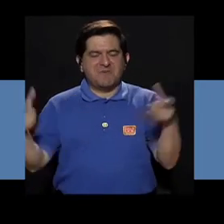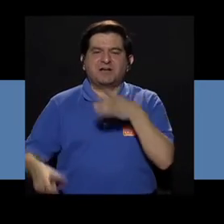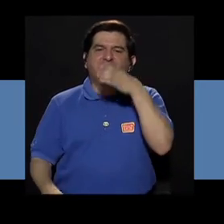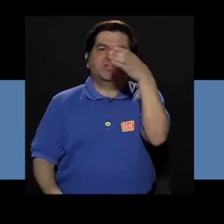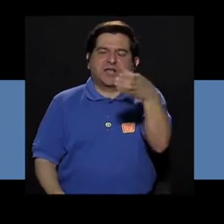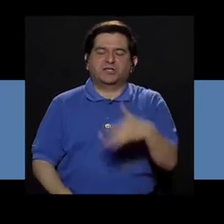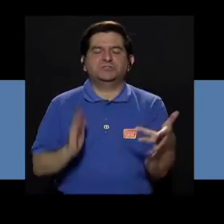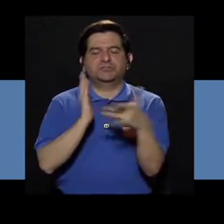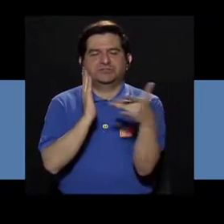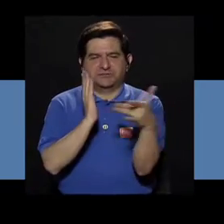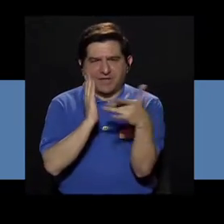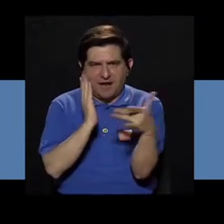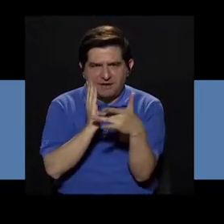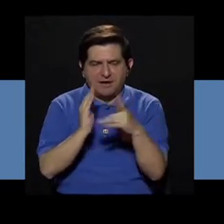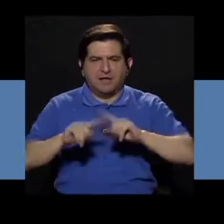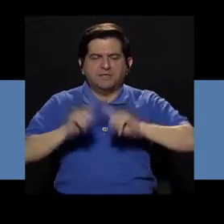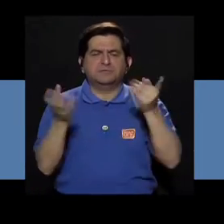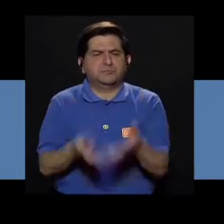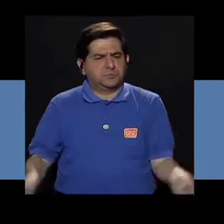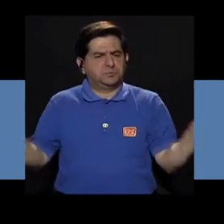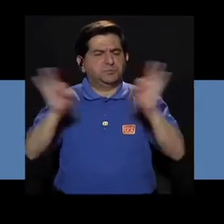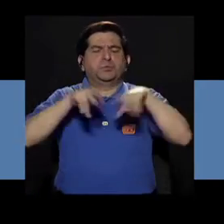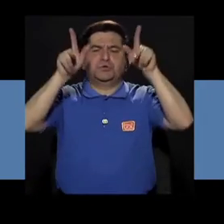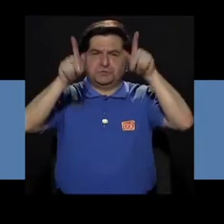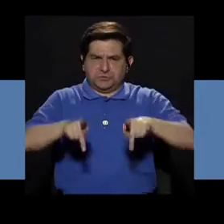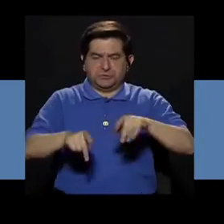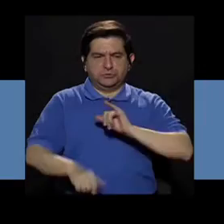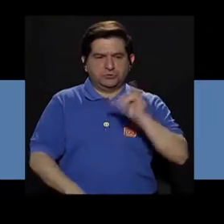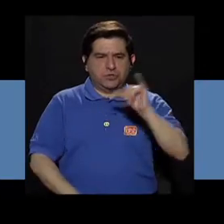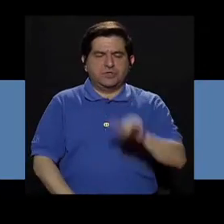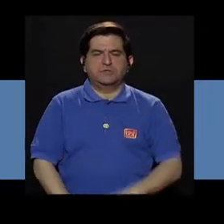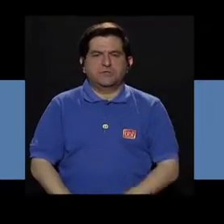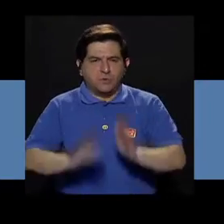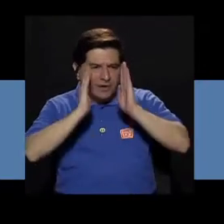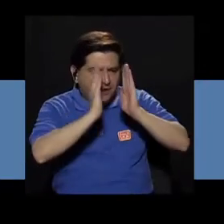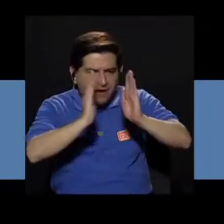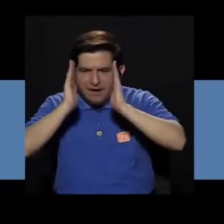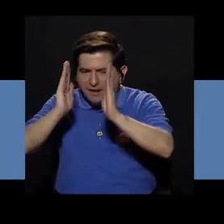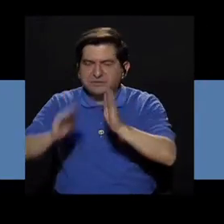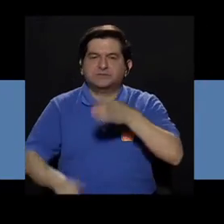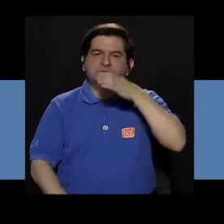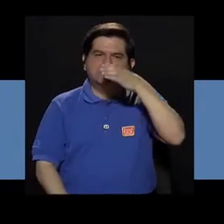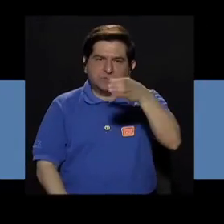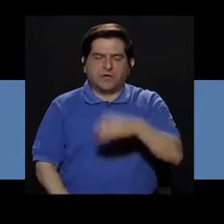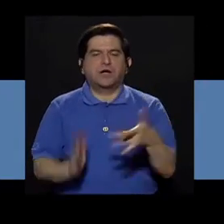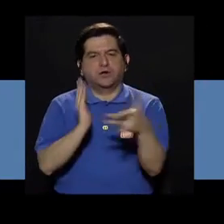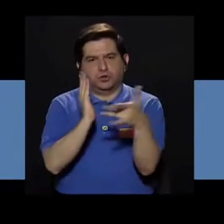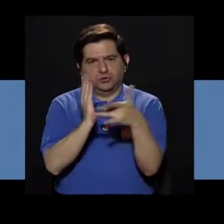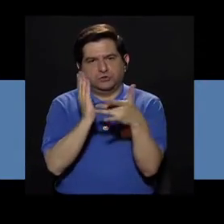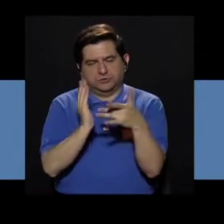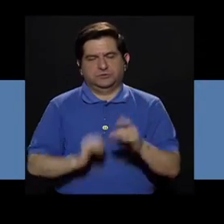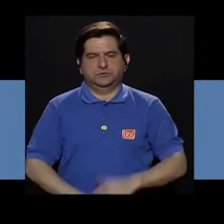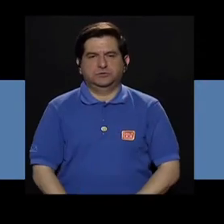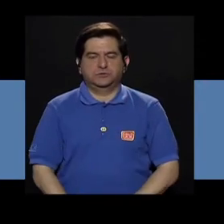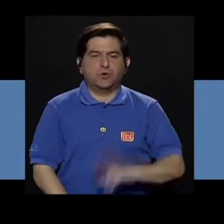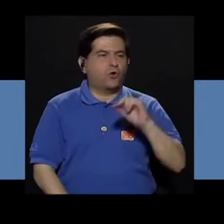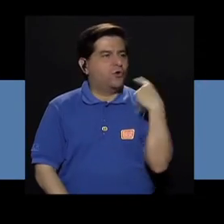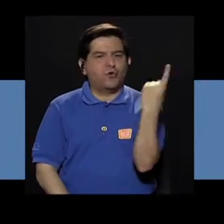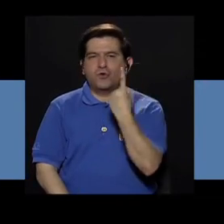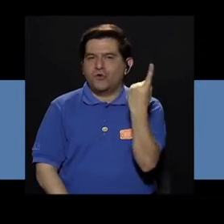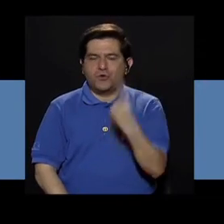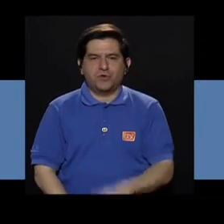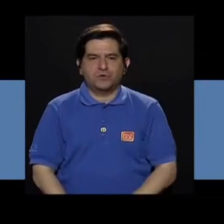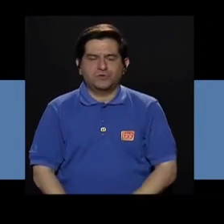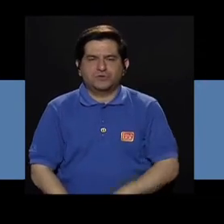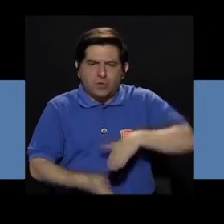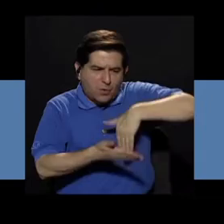la mayoría de recomendaciones son técnicas, pero siempre es importante que las personas también acaten esas recomendaciones técnicas que se dan. No